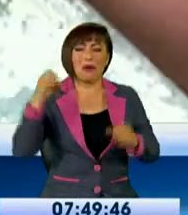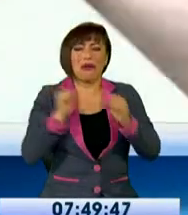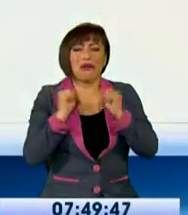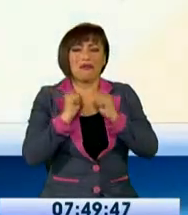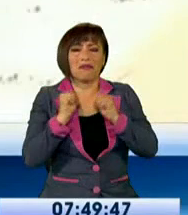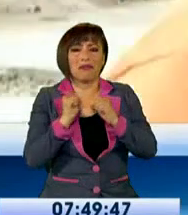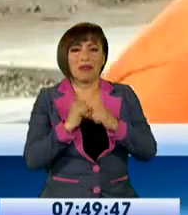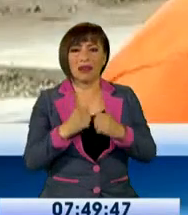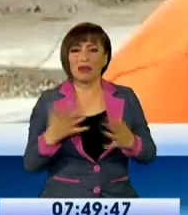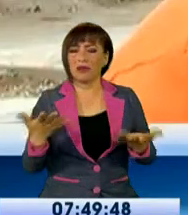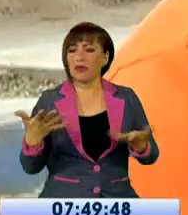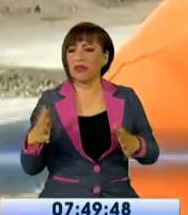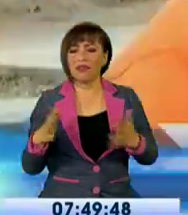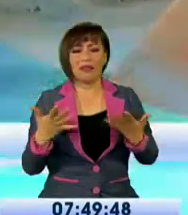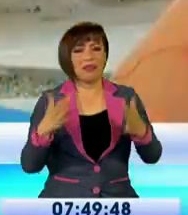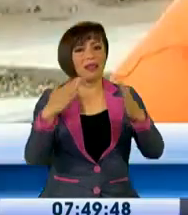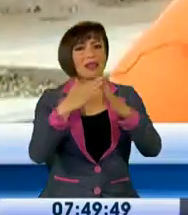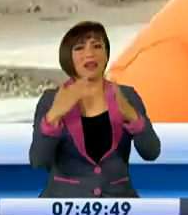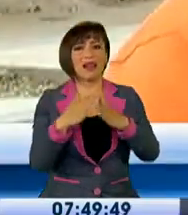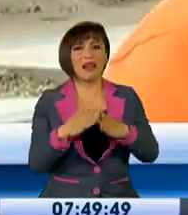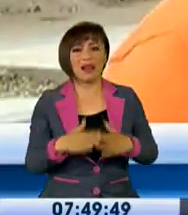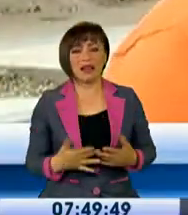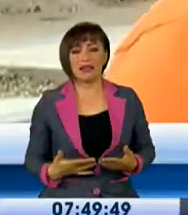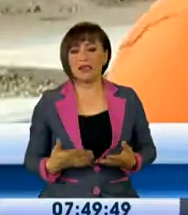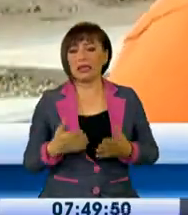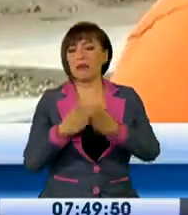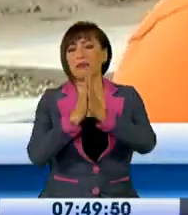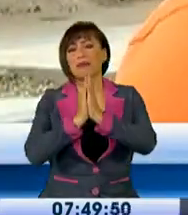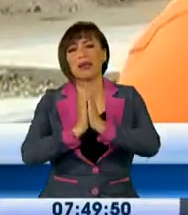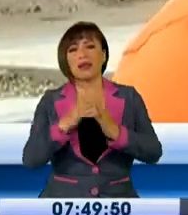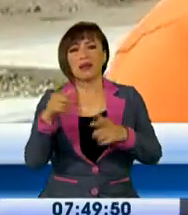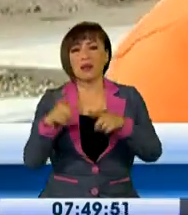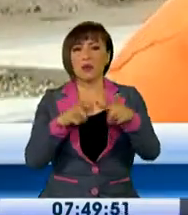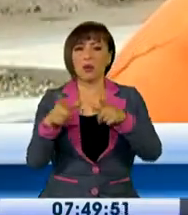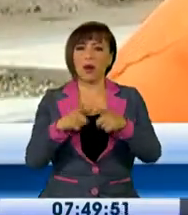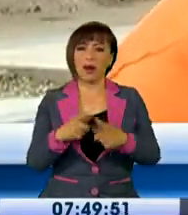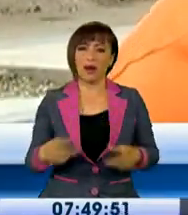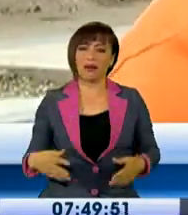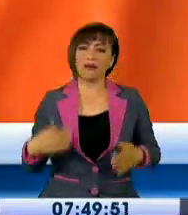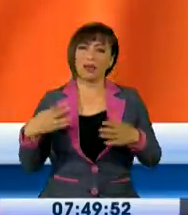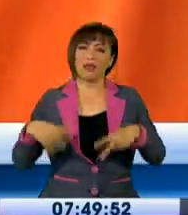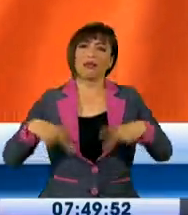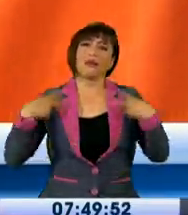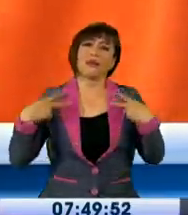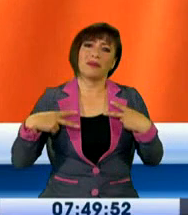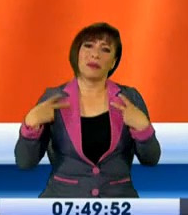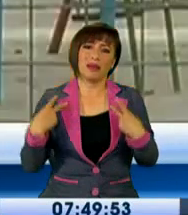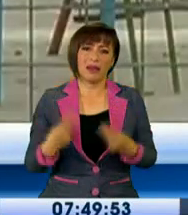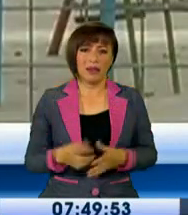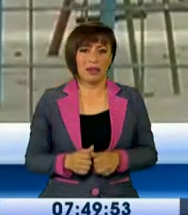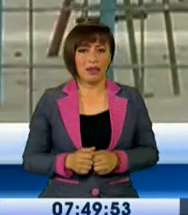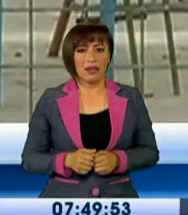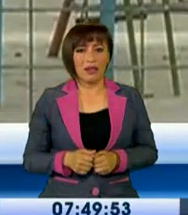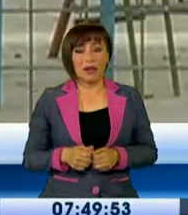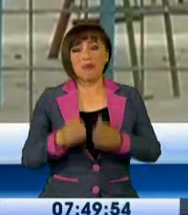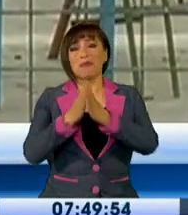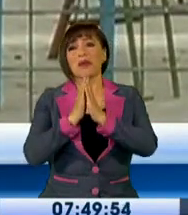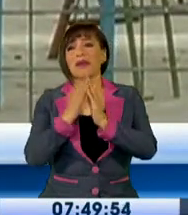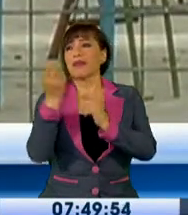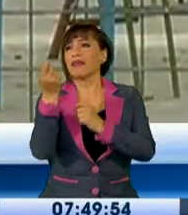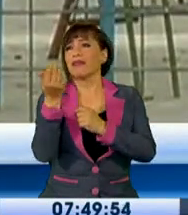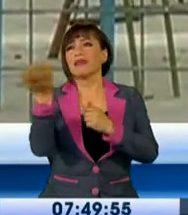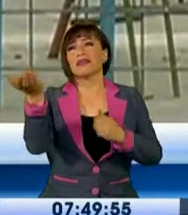ir. Solamente quiero un lugar donde estar con mis hijos. Yo veo como sea, si siendo pidiendo limosna, lo que sea, le doy de comer a mis